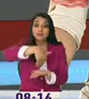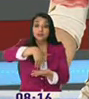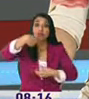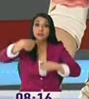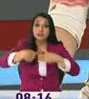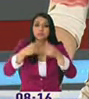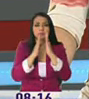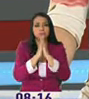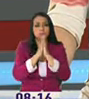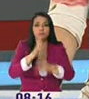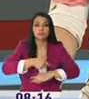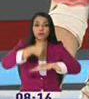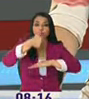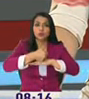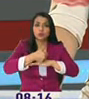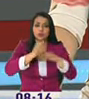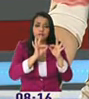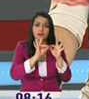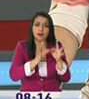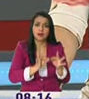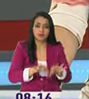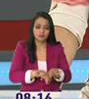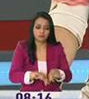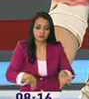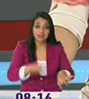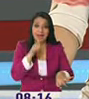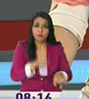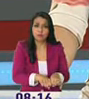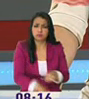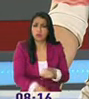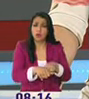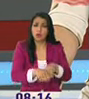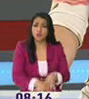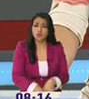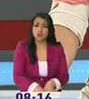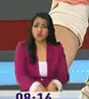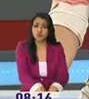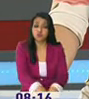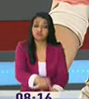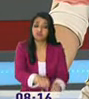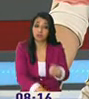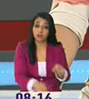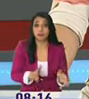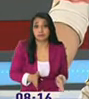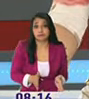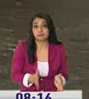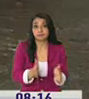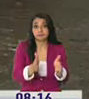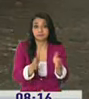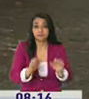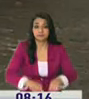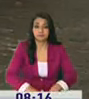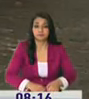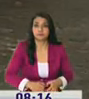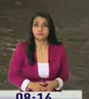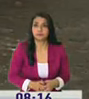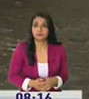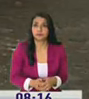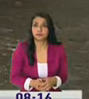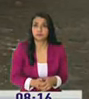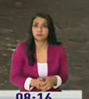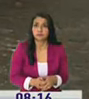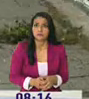llamado a las autoridades para que arreglen una fuga de agua que puede perjudicar la calzada de este lugar. Parece mentira,